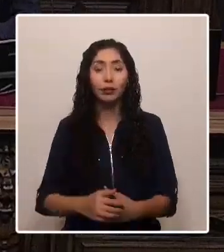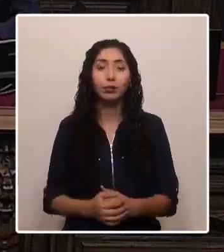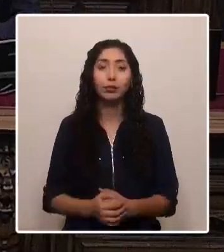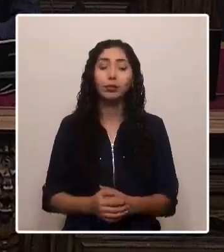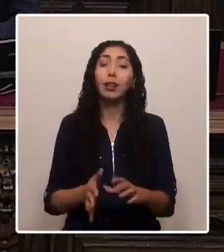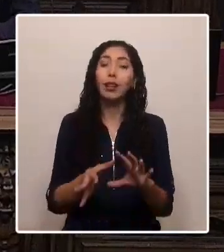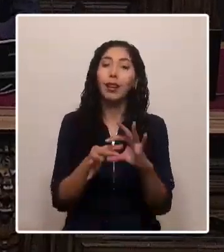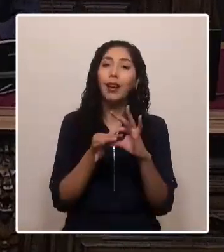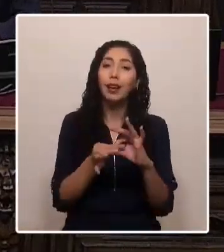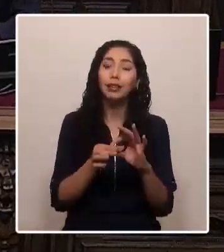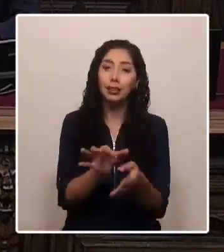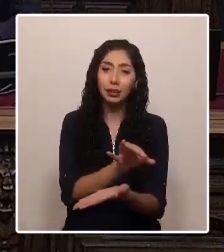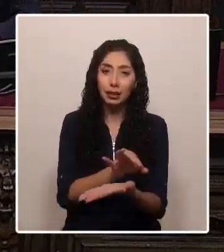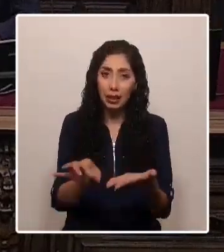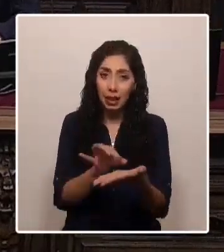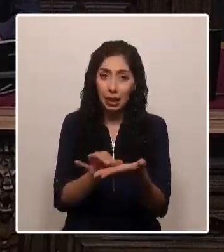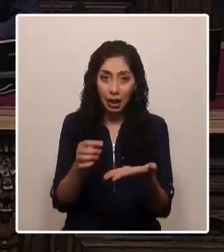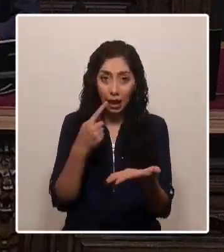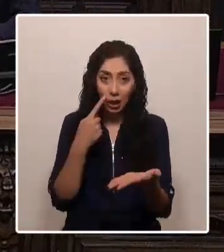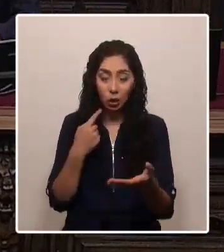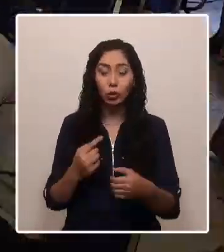Gracias, secretario.